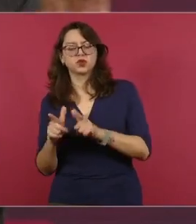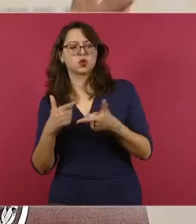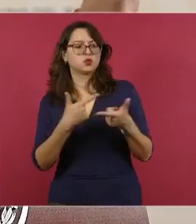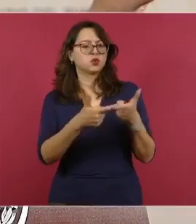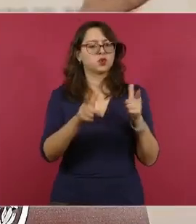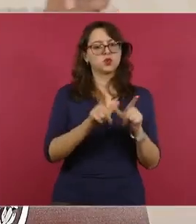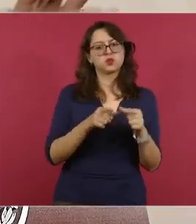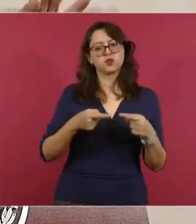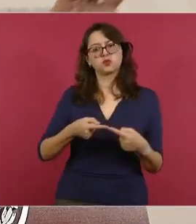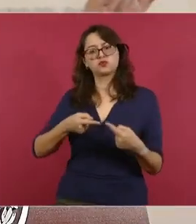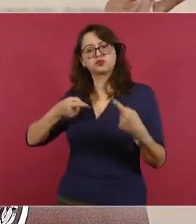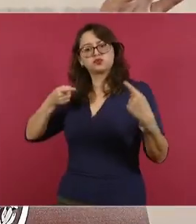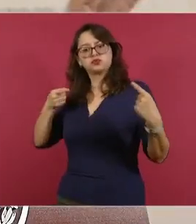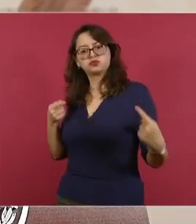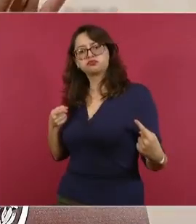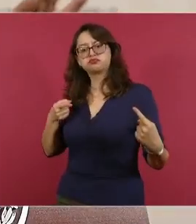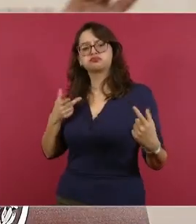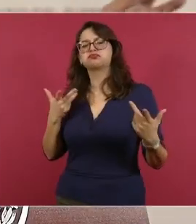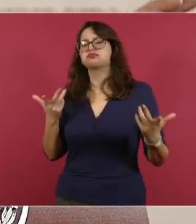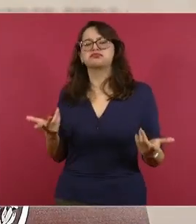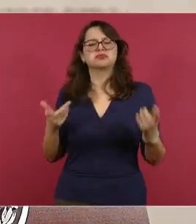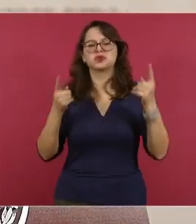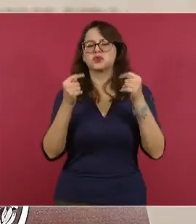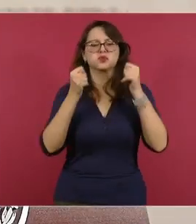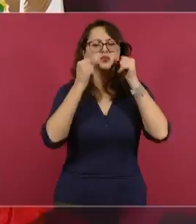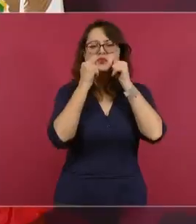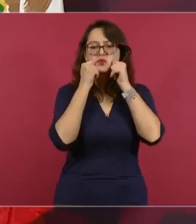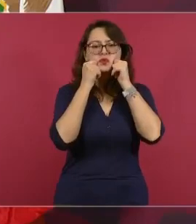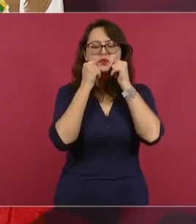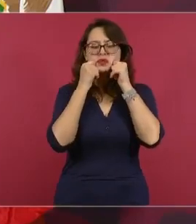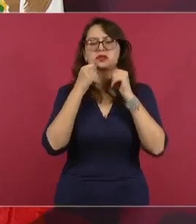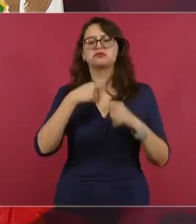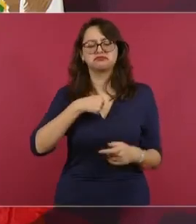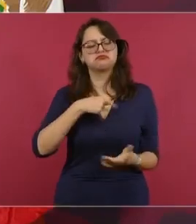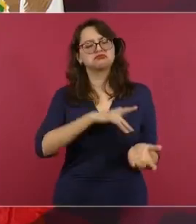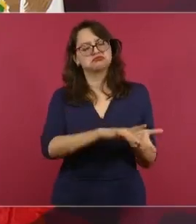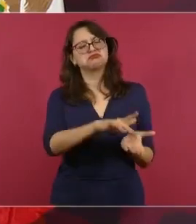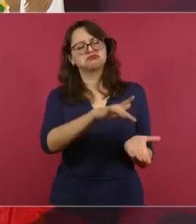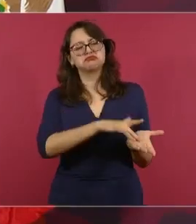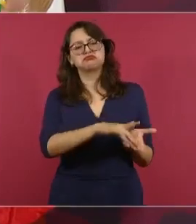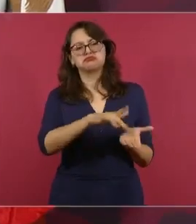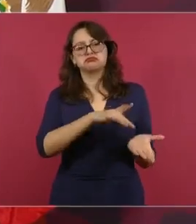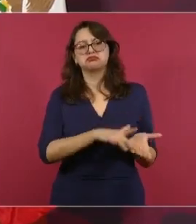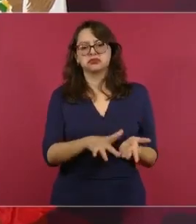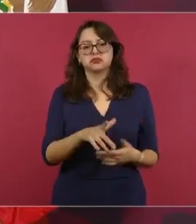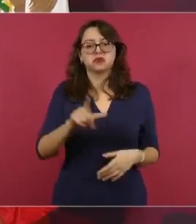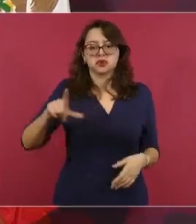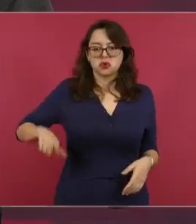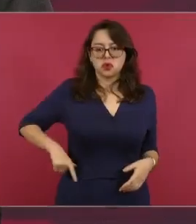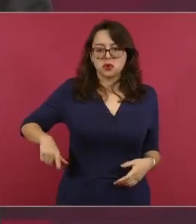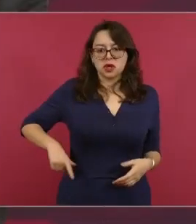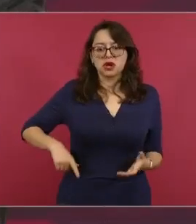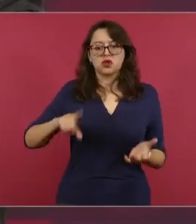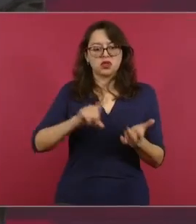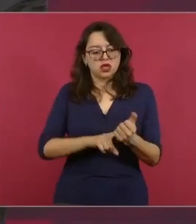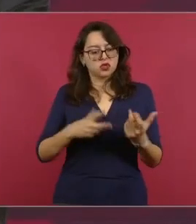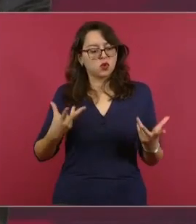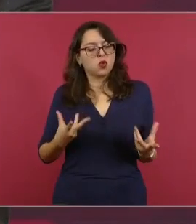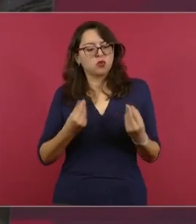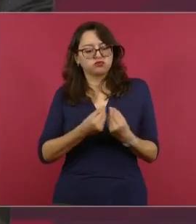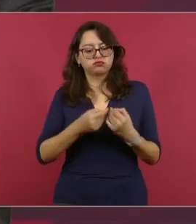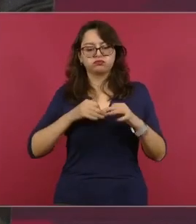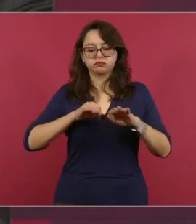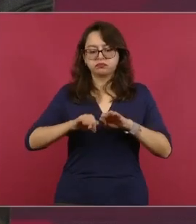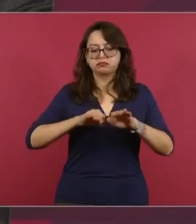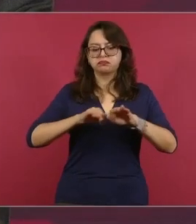o los orígenes de nuestras organizaciones son distintos, ya en el gobierno hemos